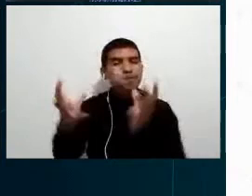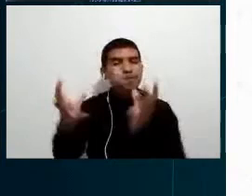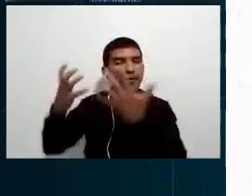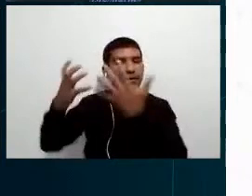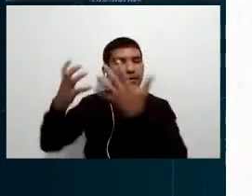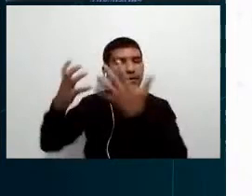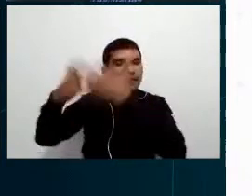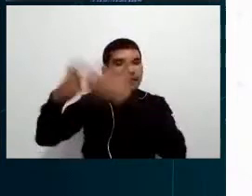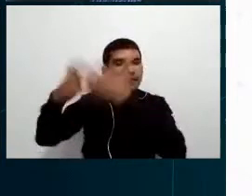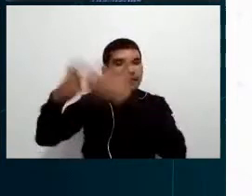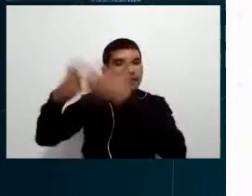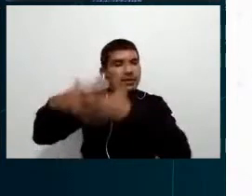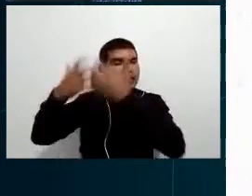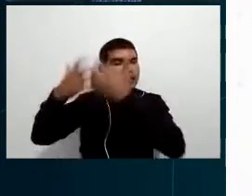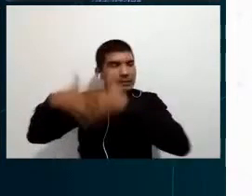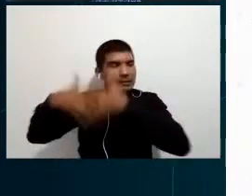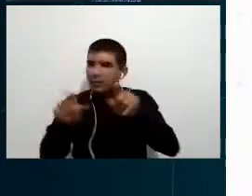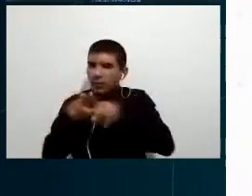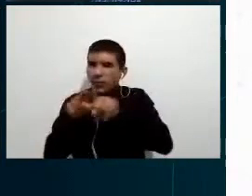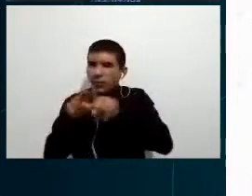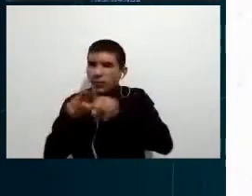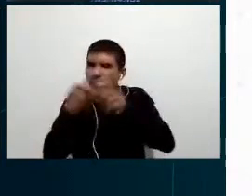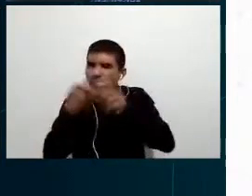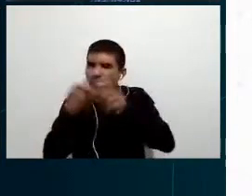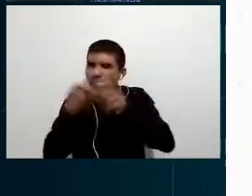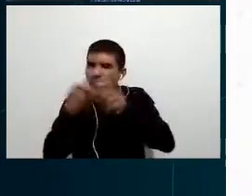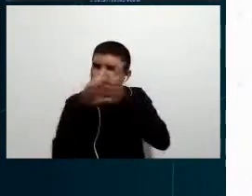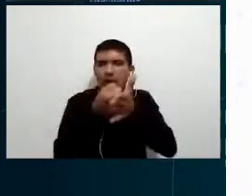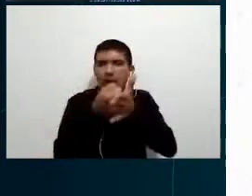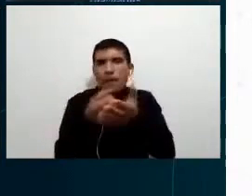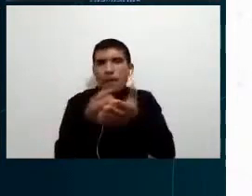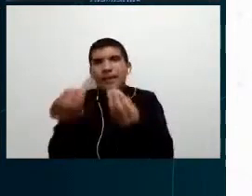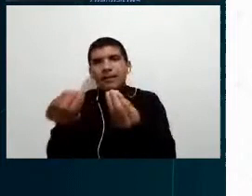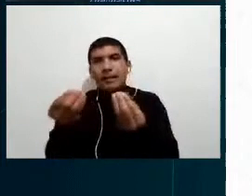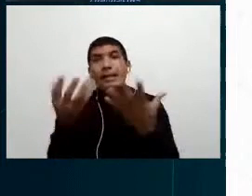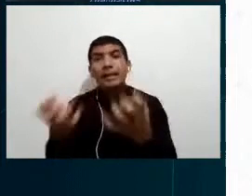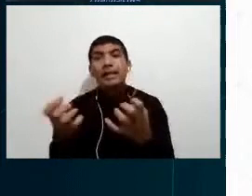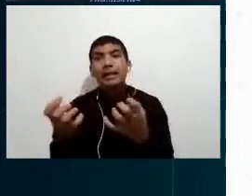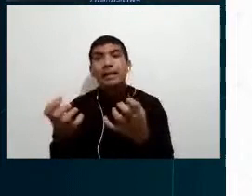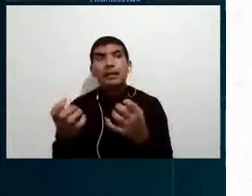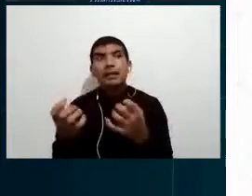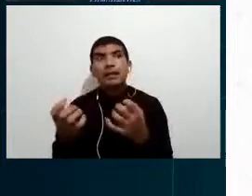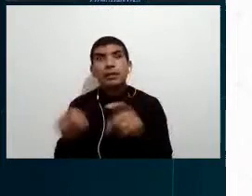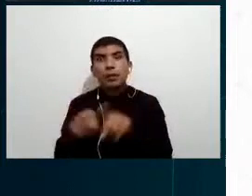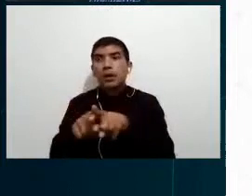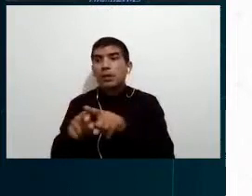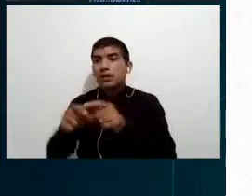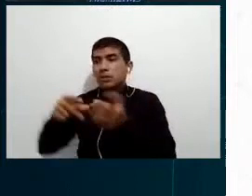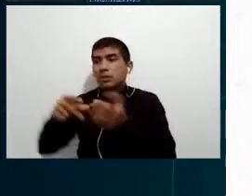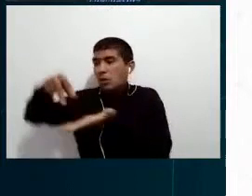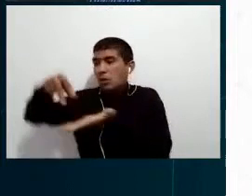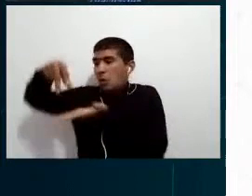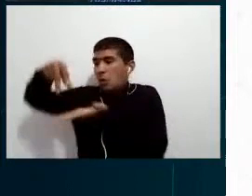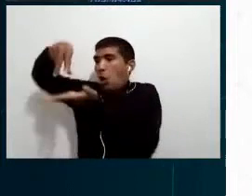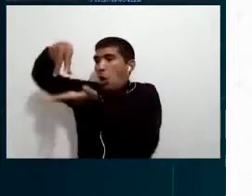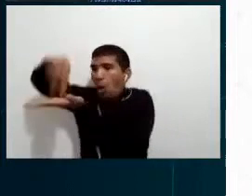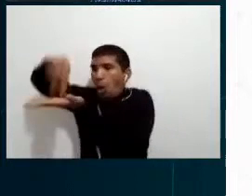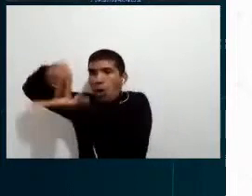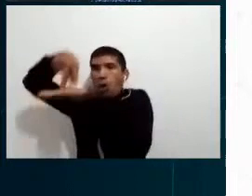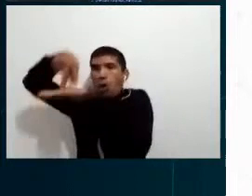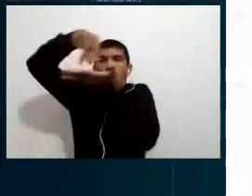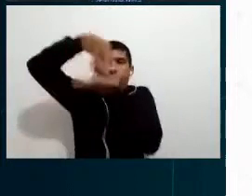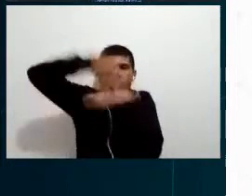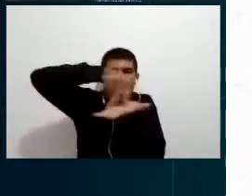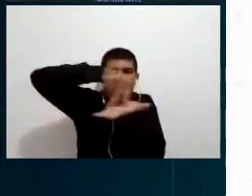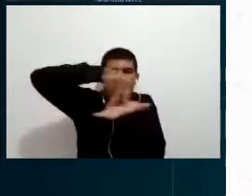espacios, que es la necesidad que tiene actualmente el sector eléctrico, que es la reducción de ese espacio, pero que pues